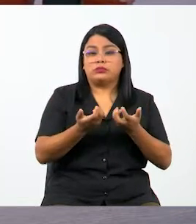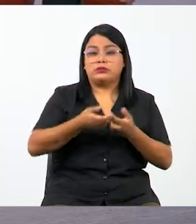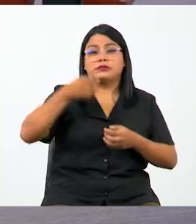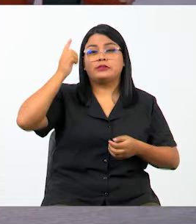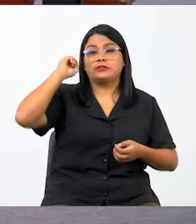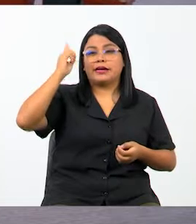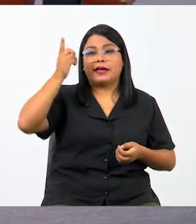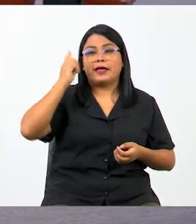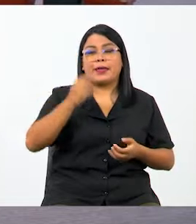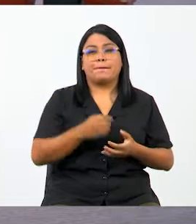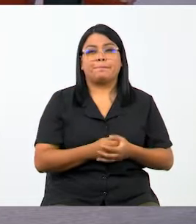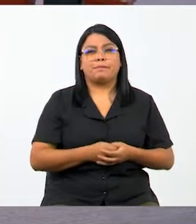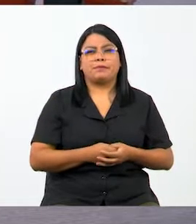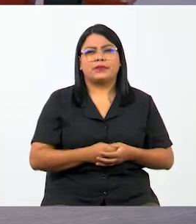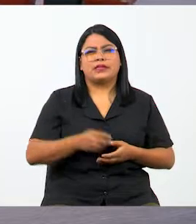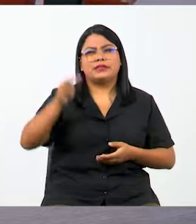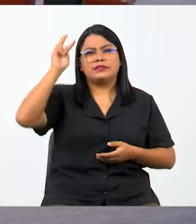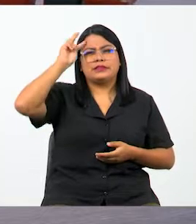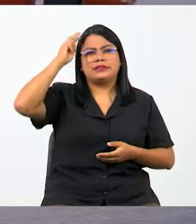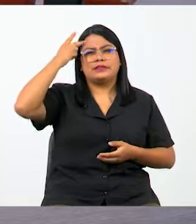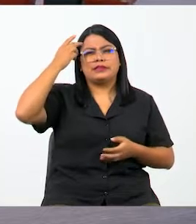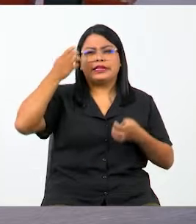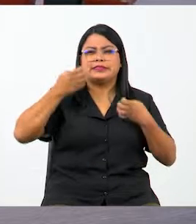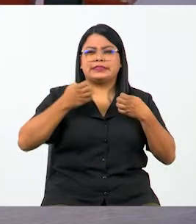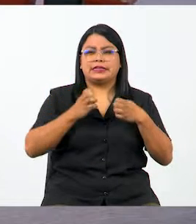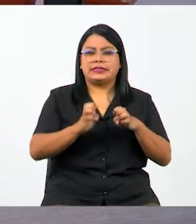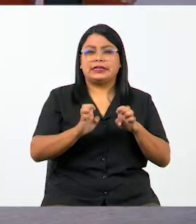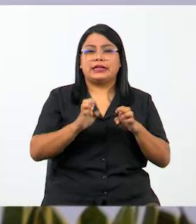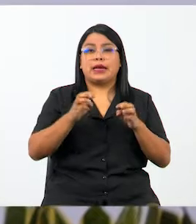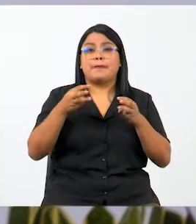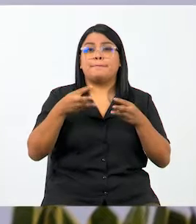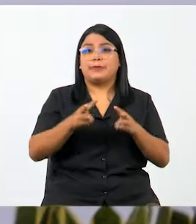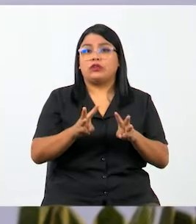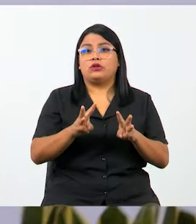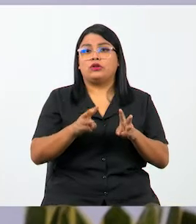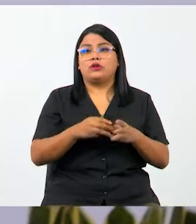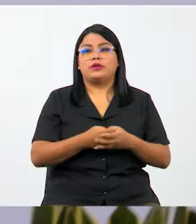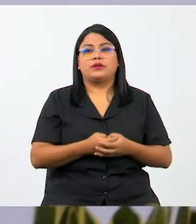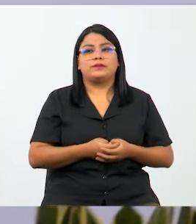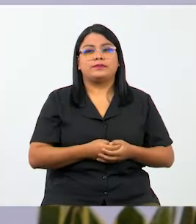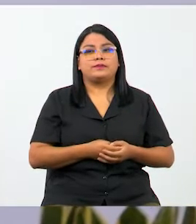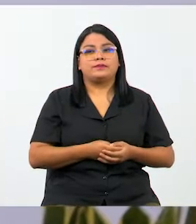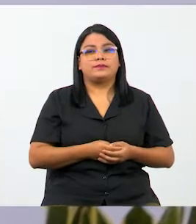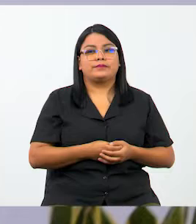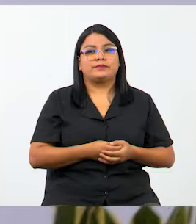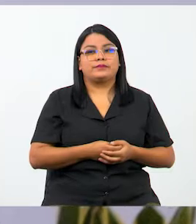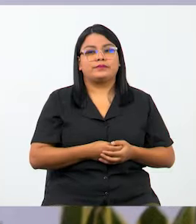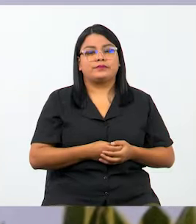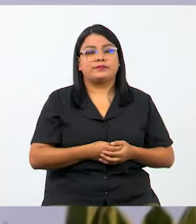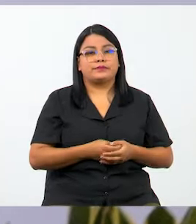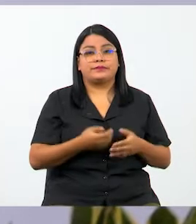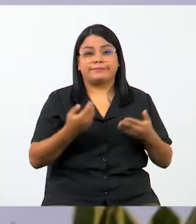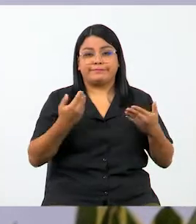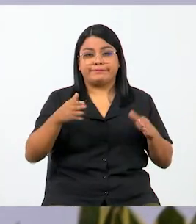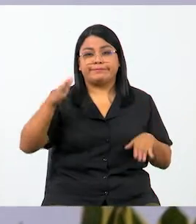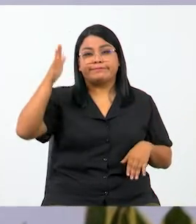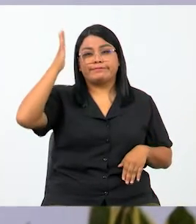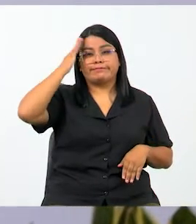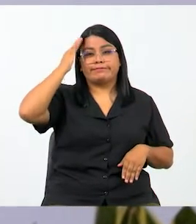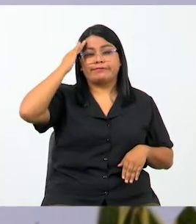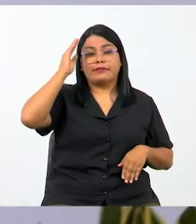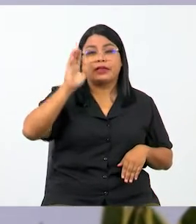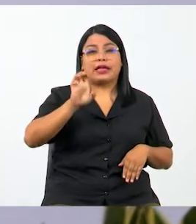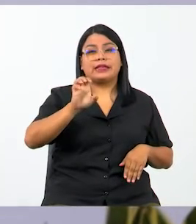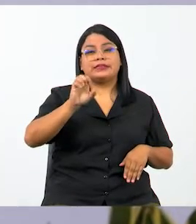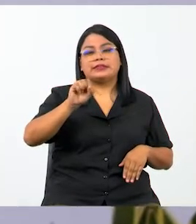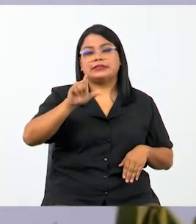compañeras docentes qué es una estrategia metodológica? Como ya sabemos, ESLengua ofrece una serie de